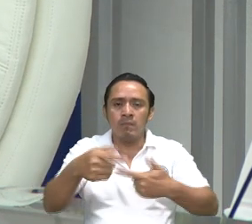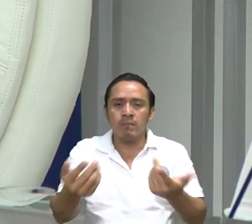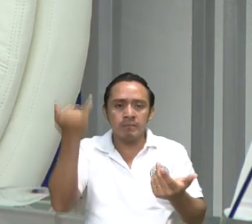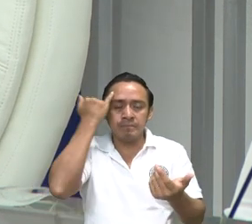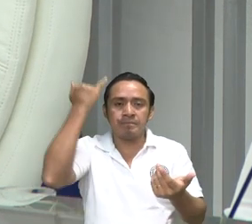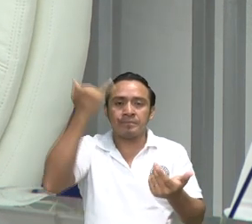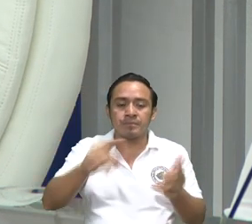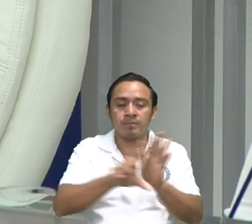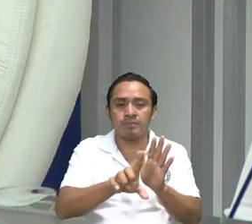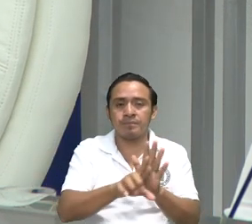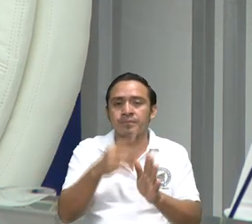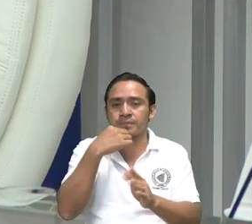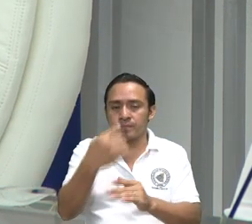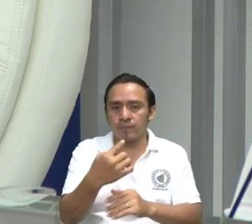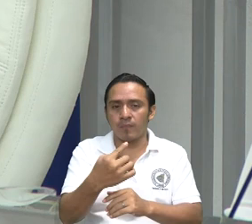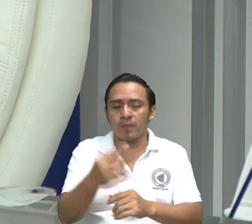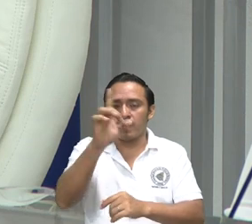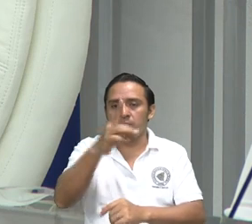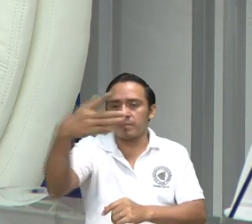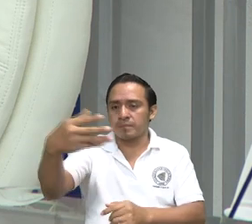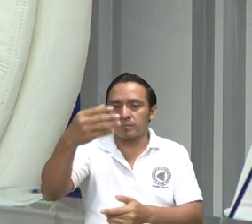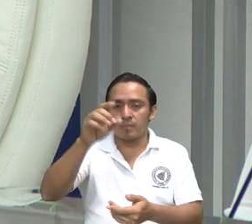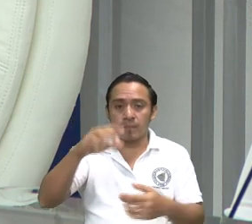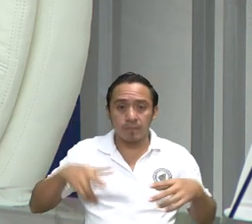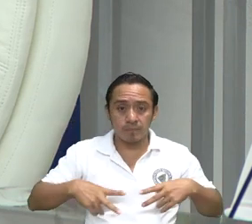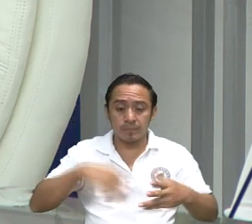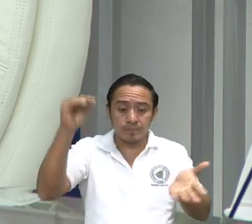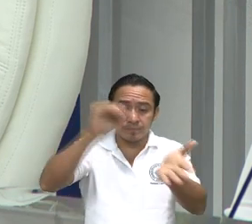siguiente iniciativa de ley que declara el